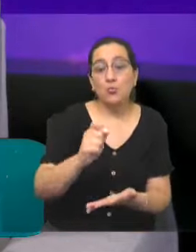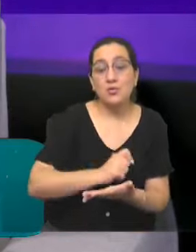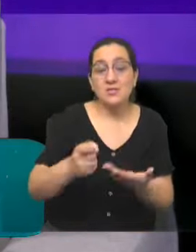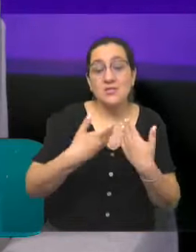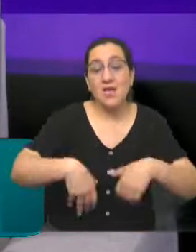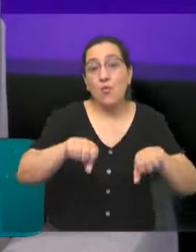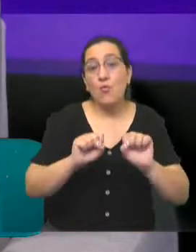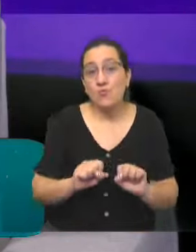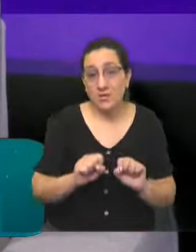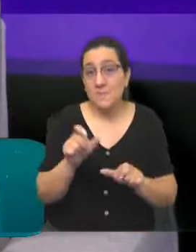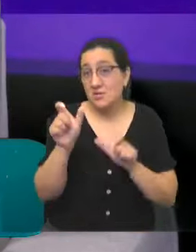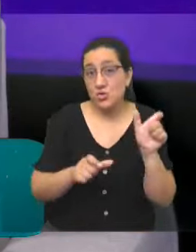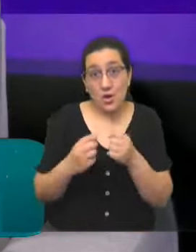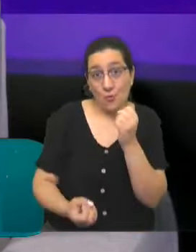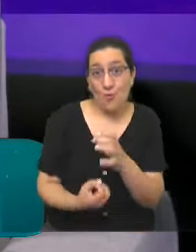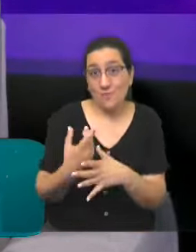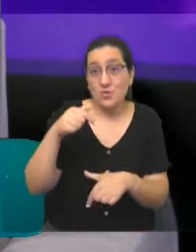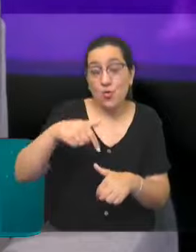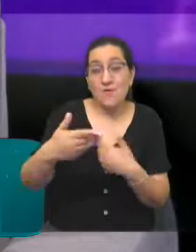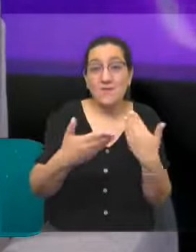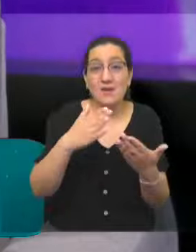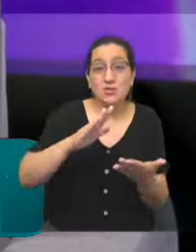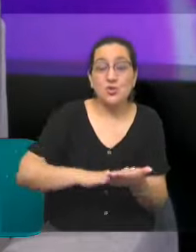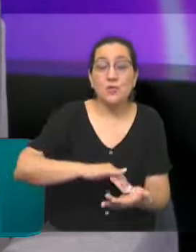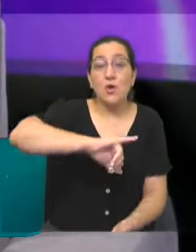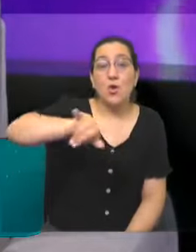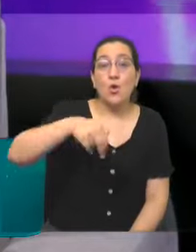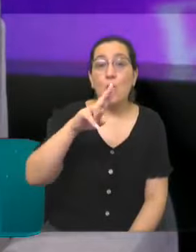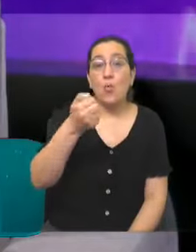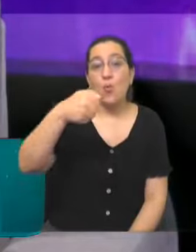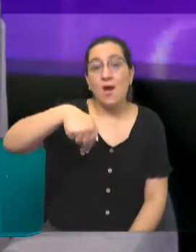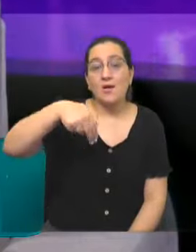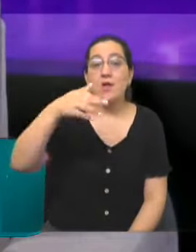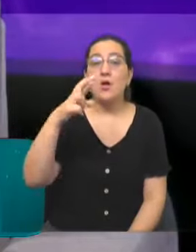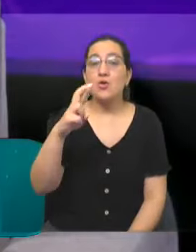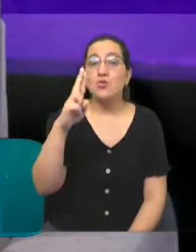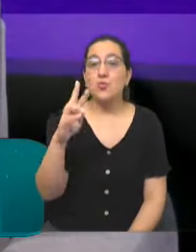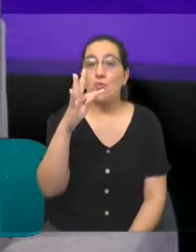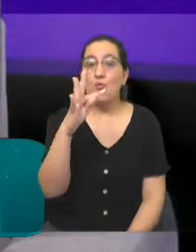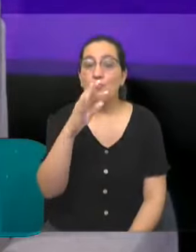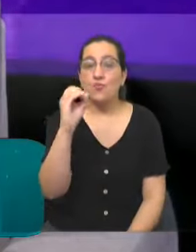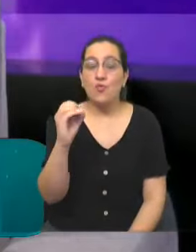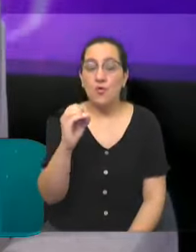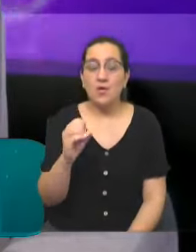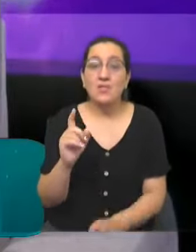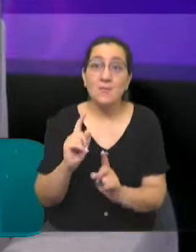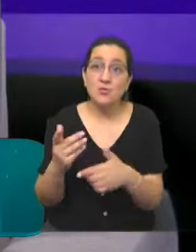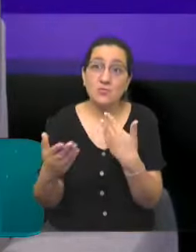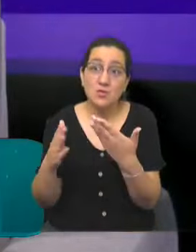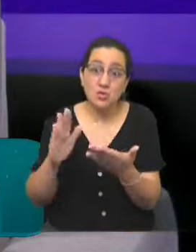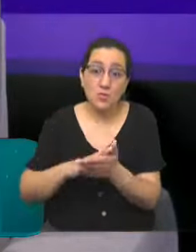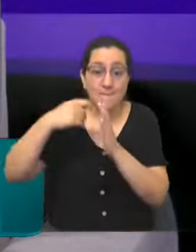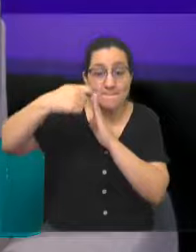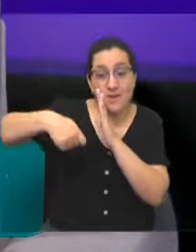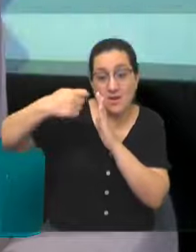gente nueva. Hoy Otegui va a estar hablando de Juan Rulfo, porque la semana pasada estuvimos hablando con Cuervo, películas que inspiran,